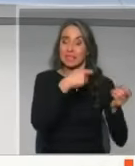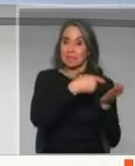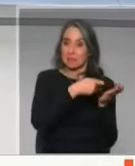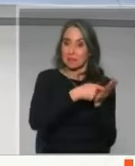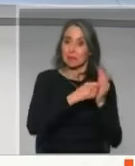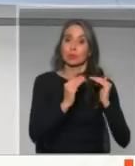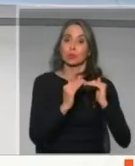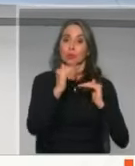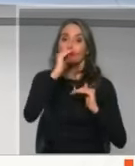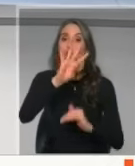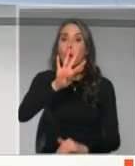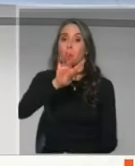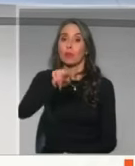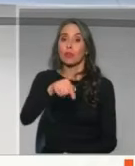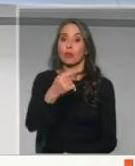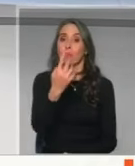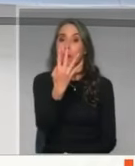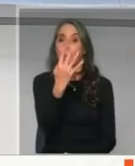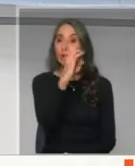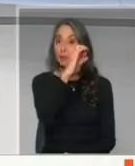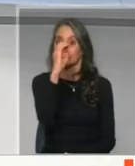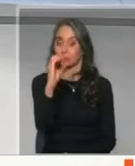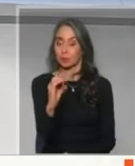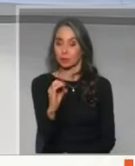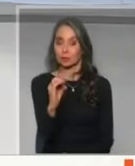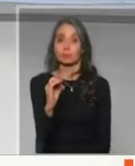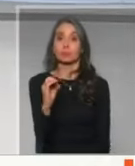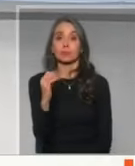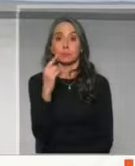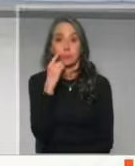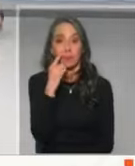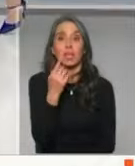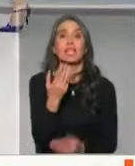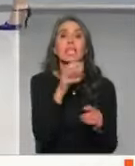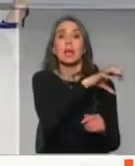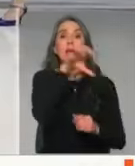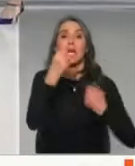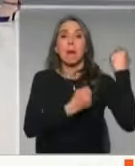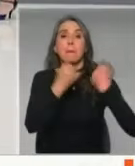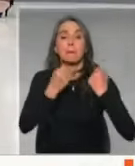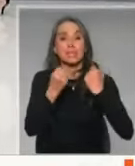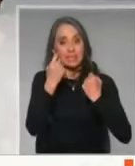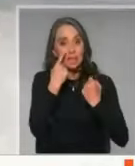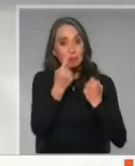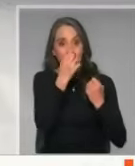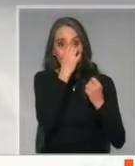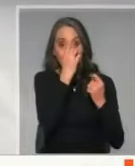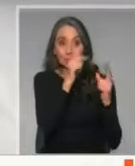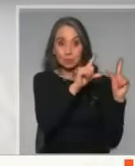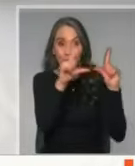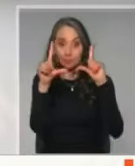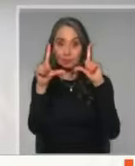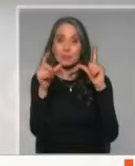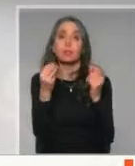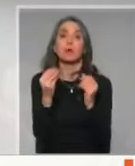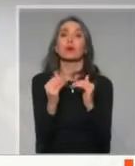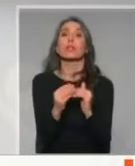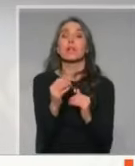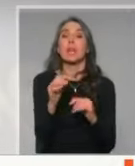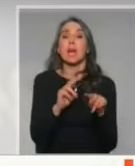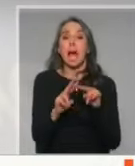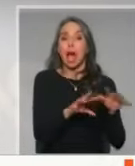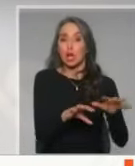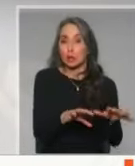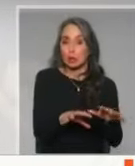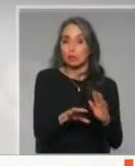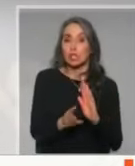en 4,4%. Vamos ahora por sectores económicos, ¿les parece? Para que podamos ver qué es lo que ocurrió. La producción de bienes, un